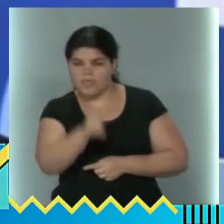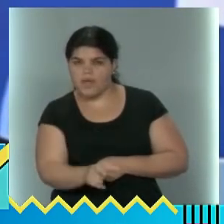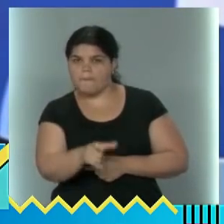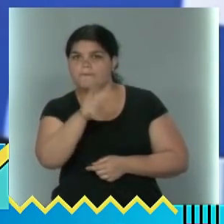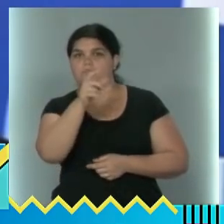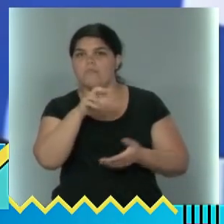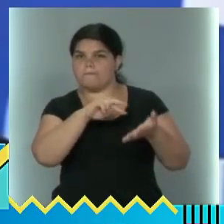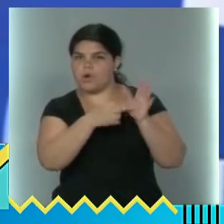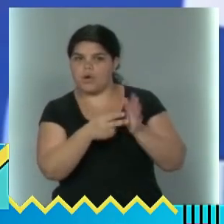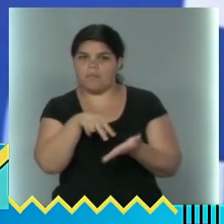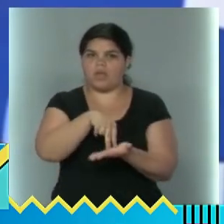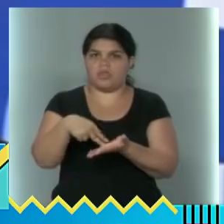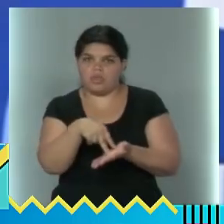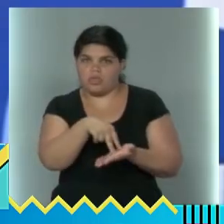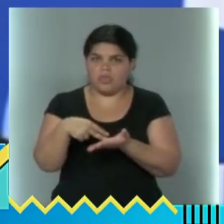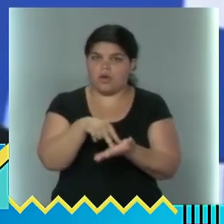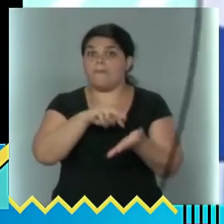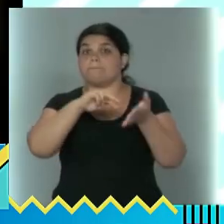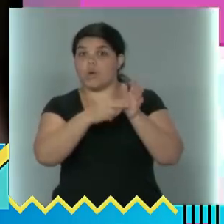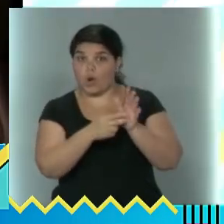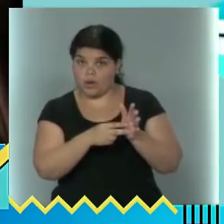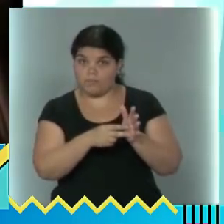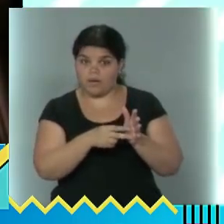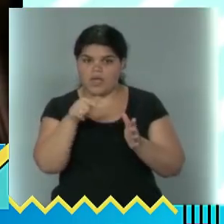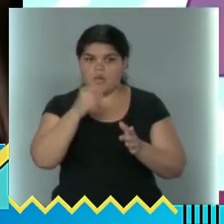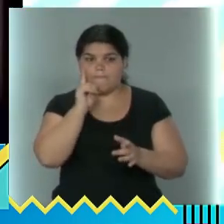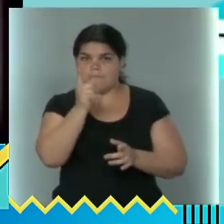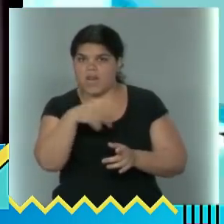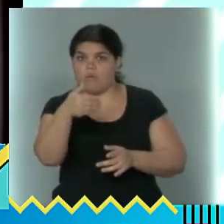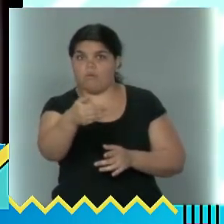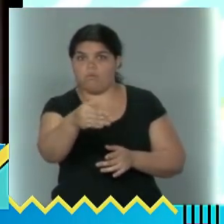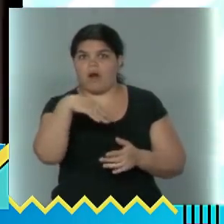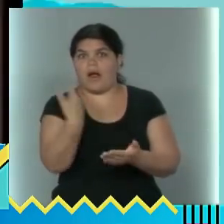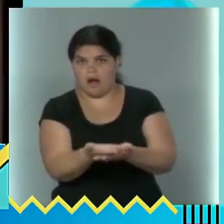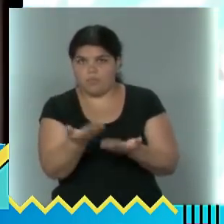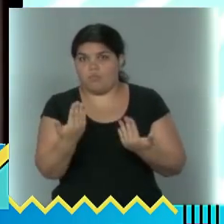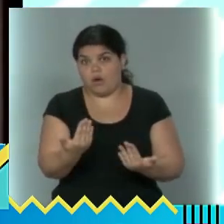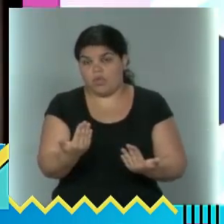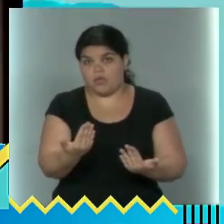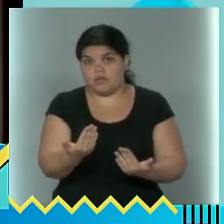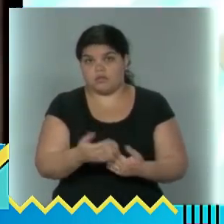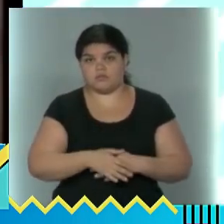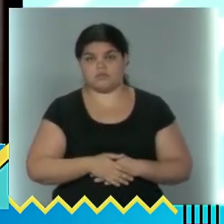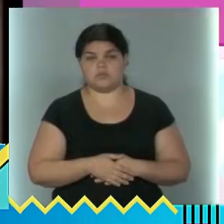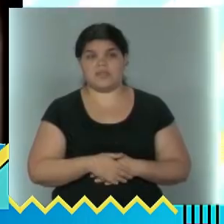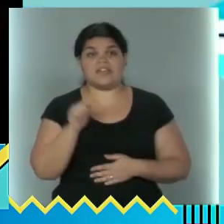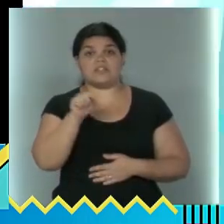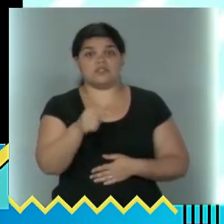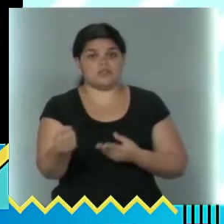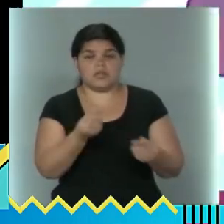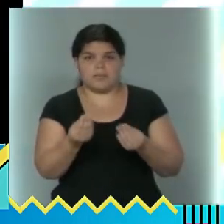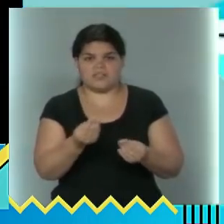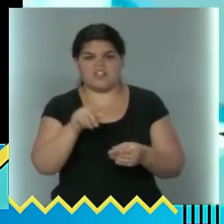o un trastorno del equilibrio importante, que tienen riesgo de caerse y bueno, lo que conlleva eso, sí,